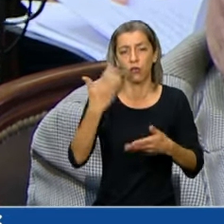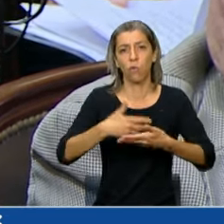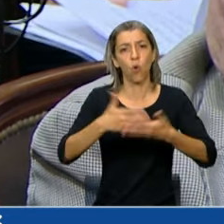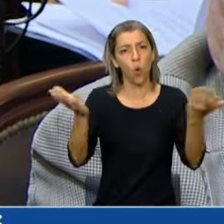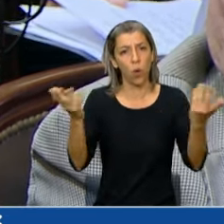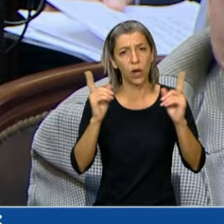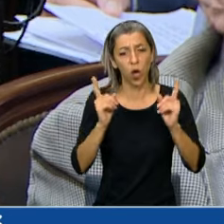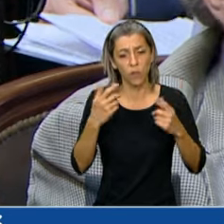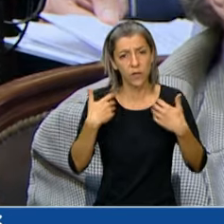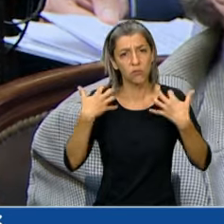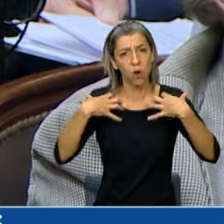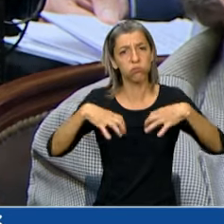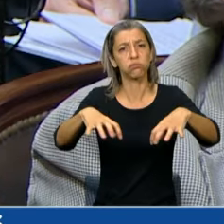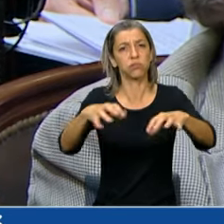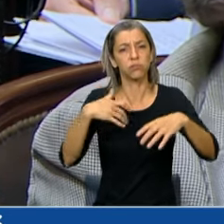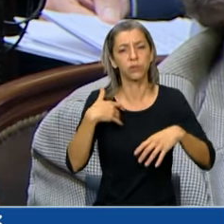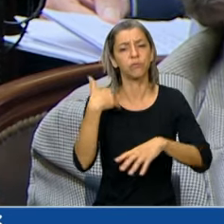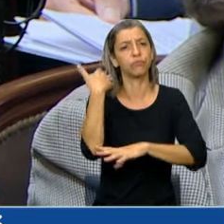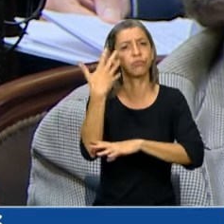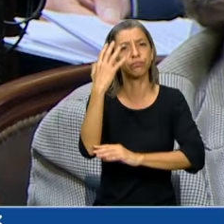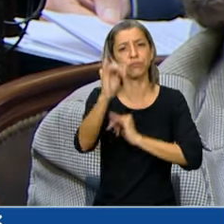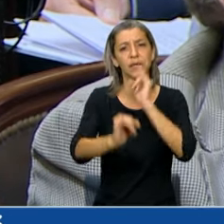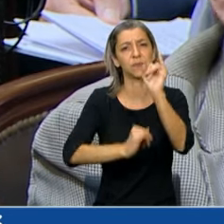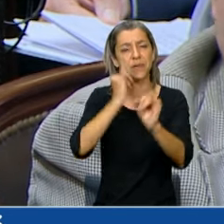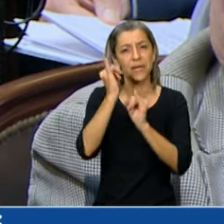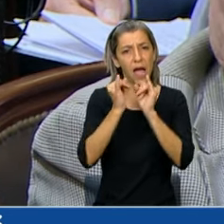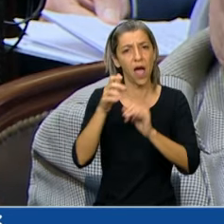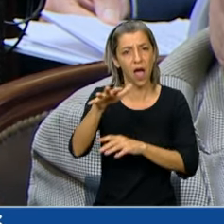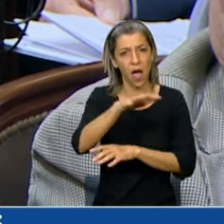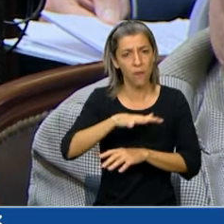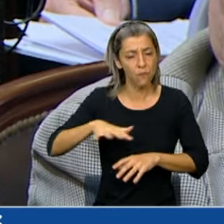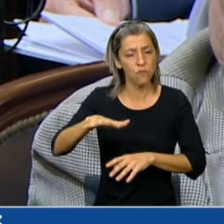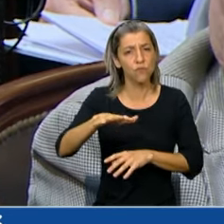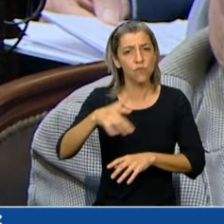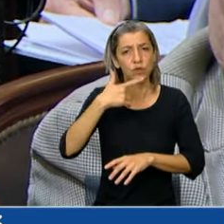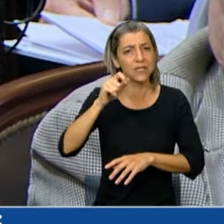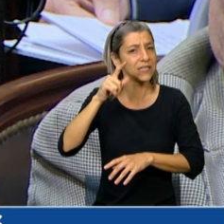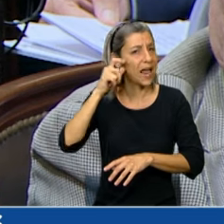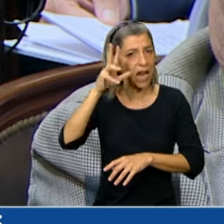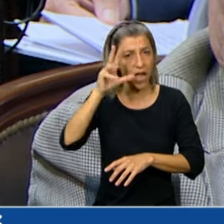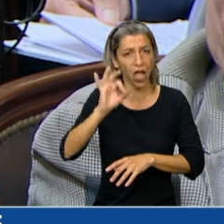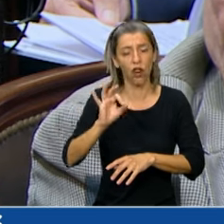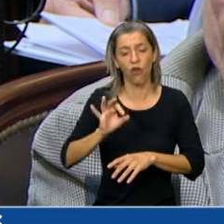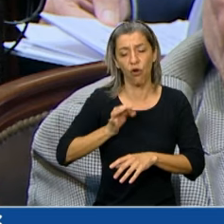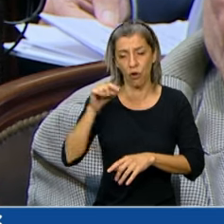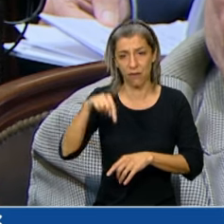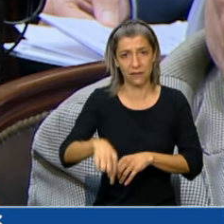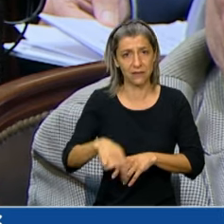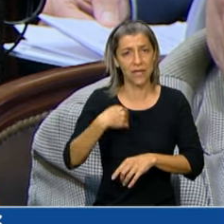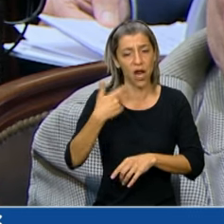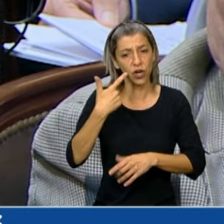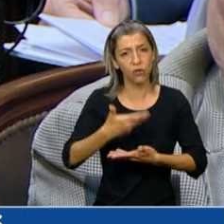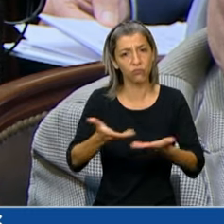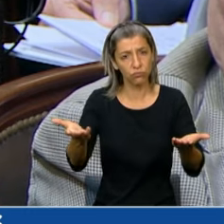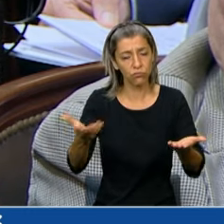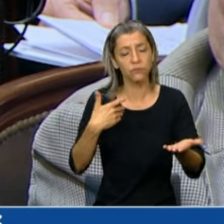el sector en esta exposición que se hizo en Costa salguero en 2023 pudimos presentar